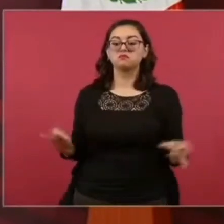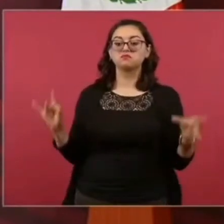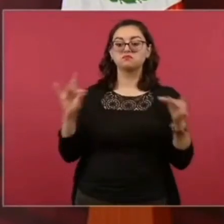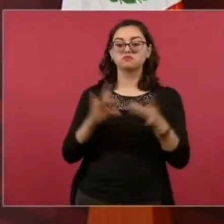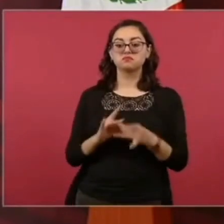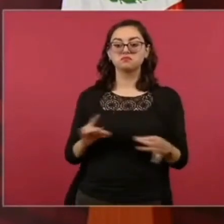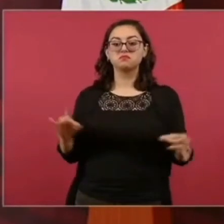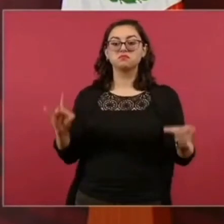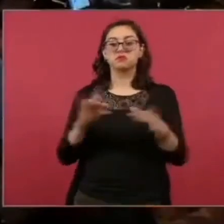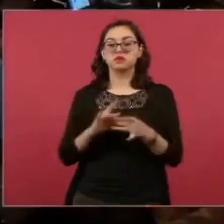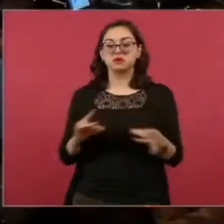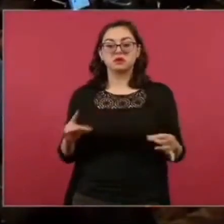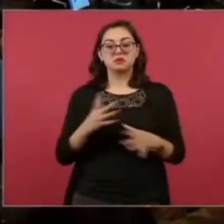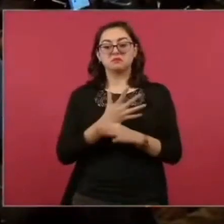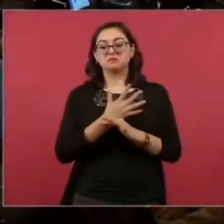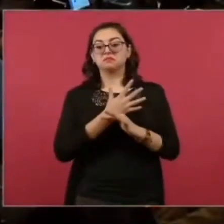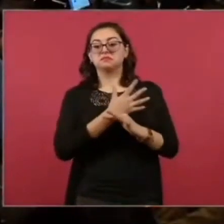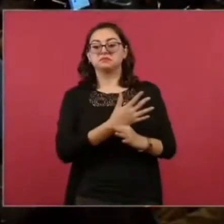Estado,